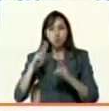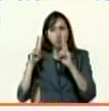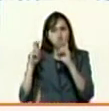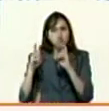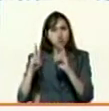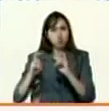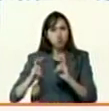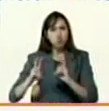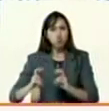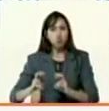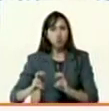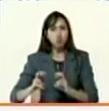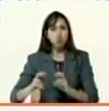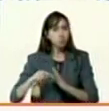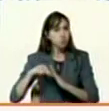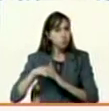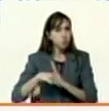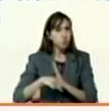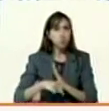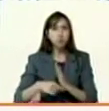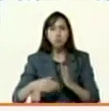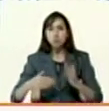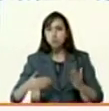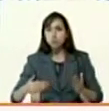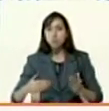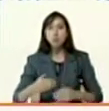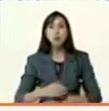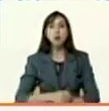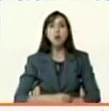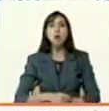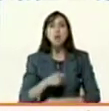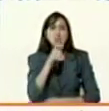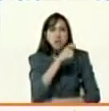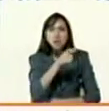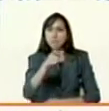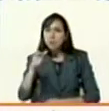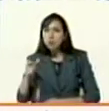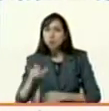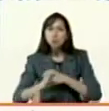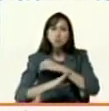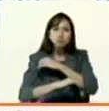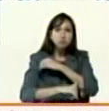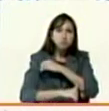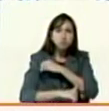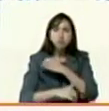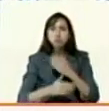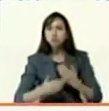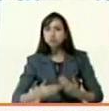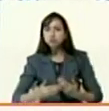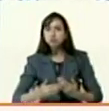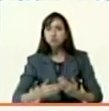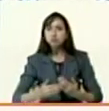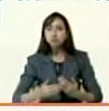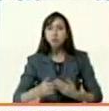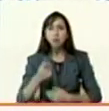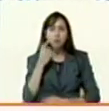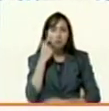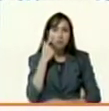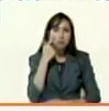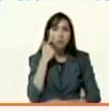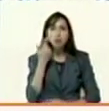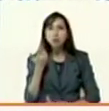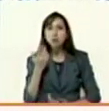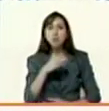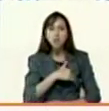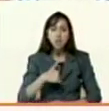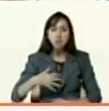profunda en relación a estos personajes usurpadores que se han apropiado de la riqueza de los